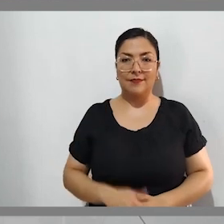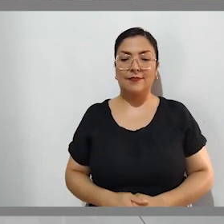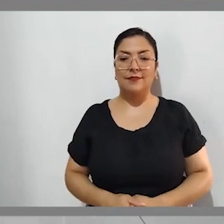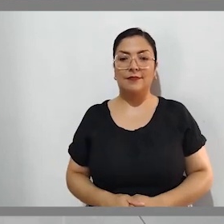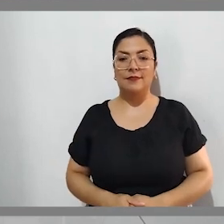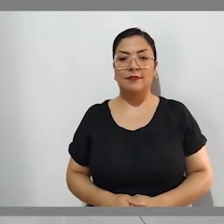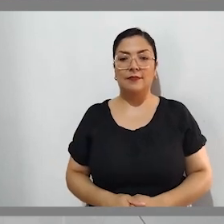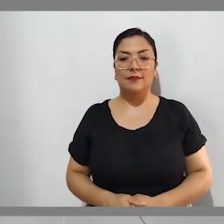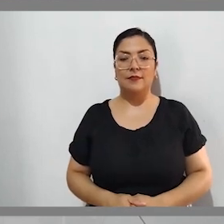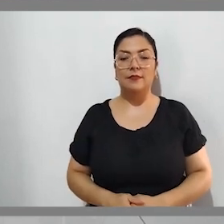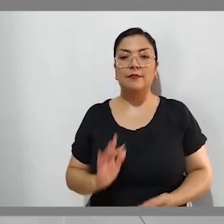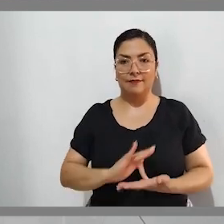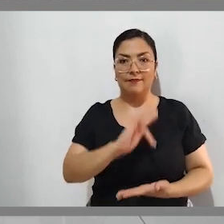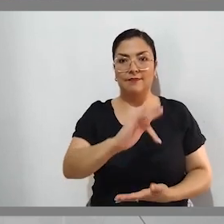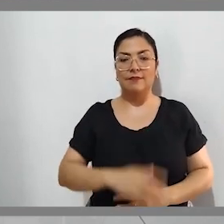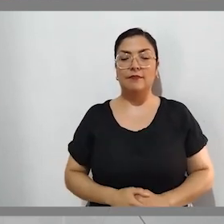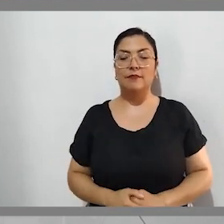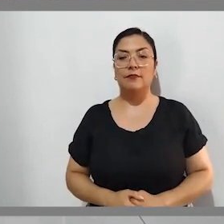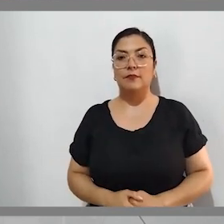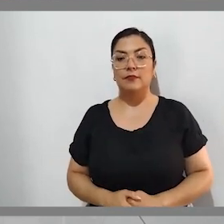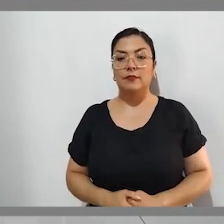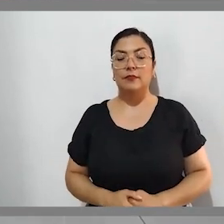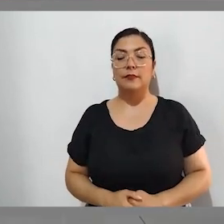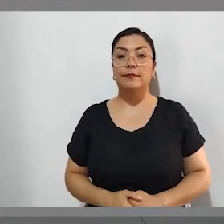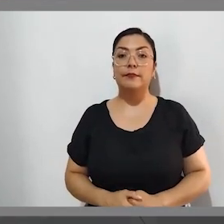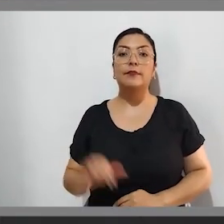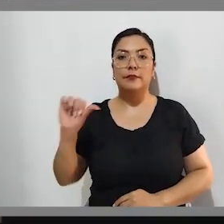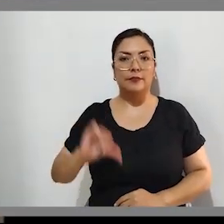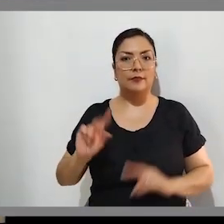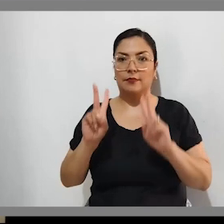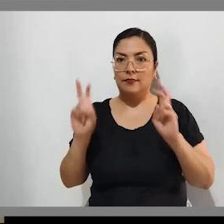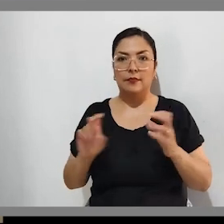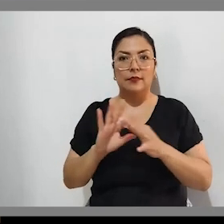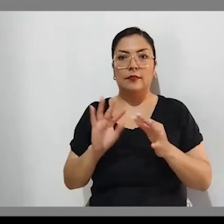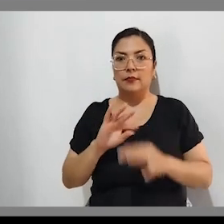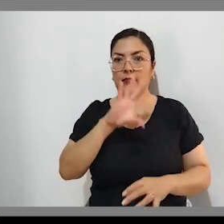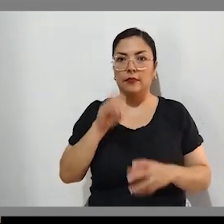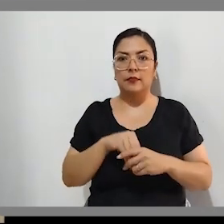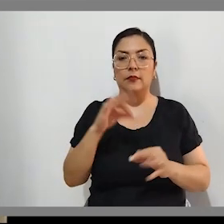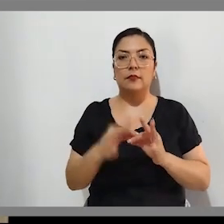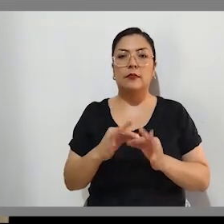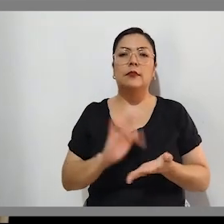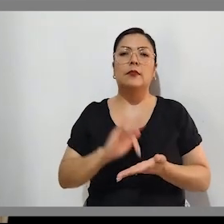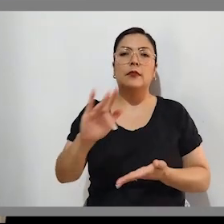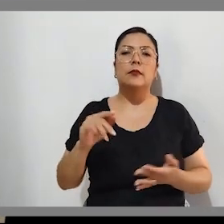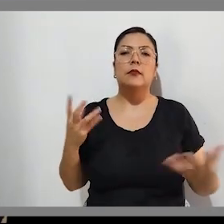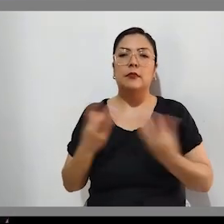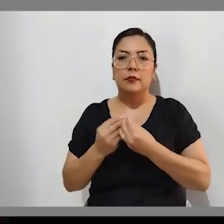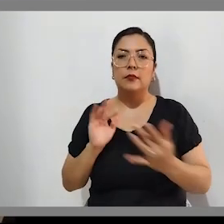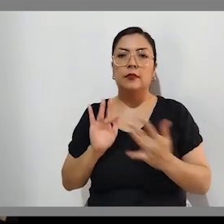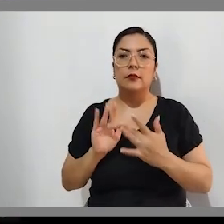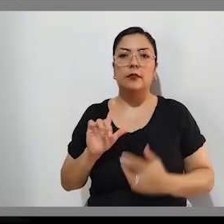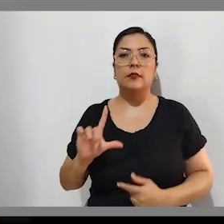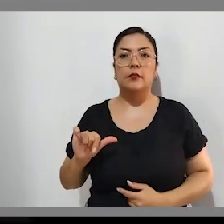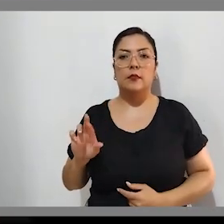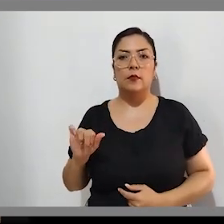todos ustedes. Muchas gracias. Y bueno, fue todo. Muchísimas gracias por haber estado aquí con nosotros en su programa La